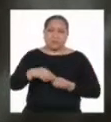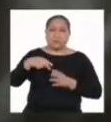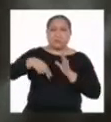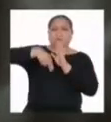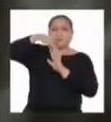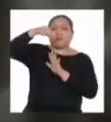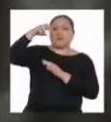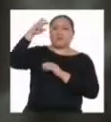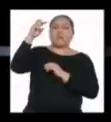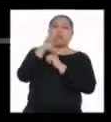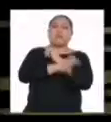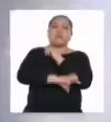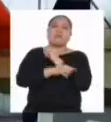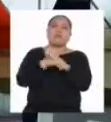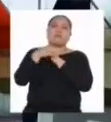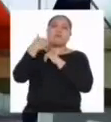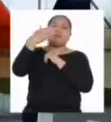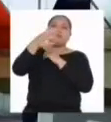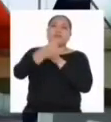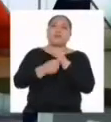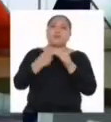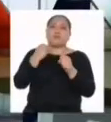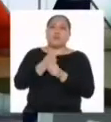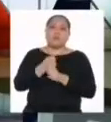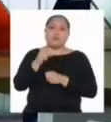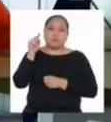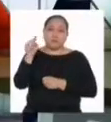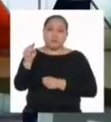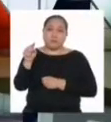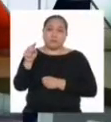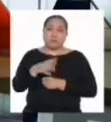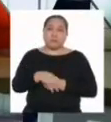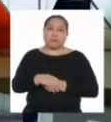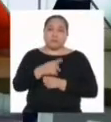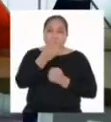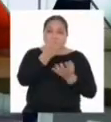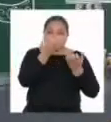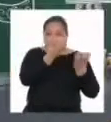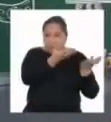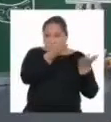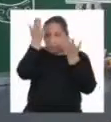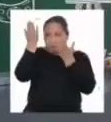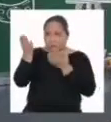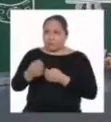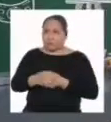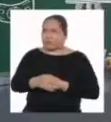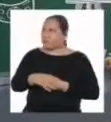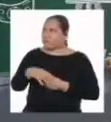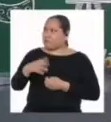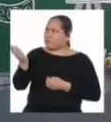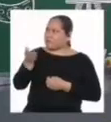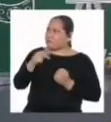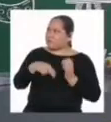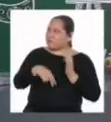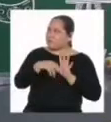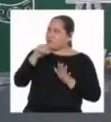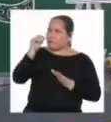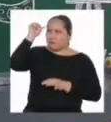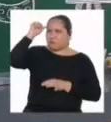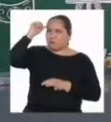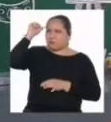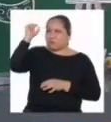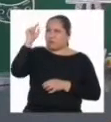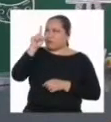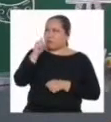el norte del país para los próximos años. Y hacia allá te quiero llevar. ¿Hacia el norte? Recuerda